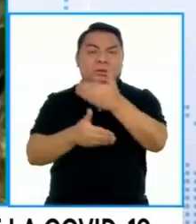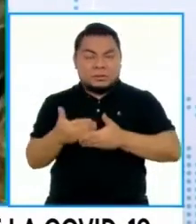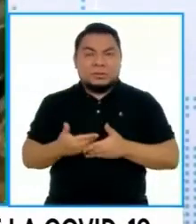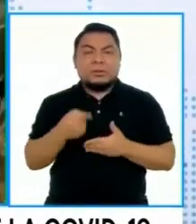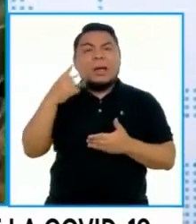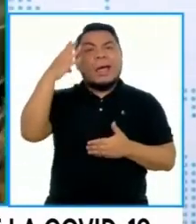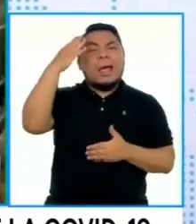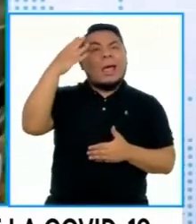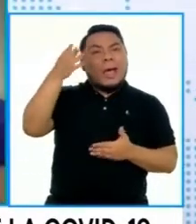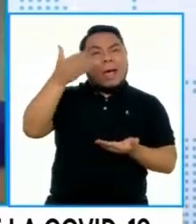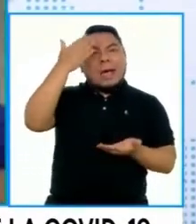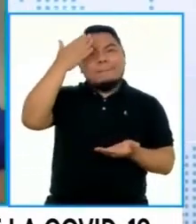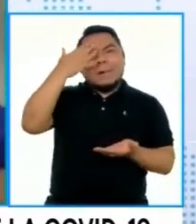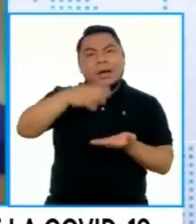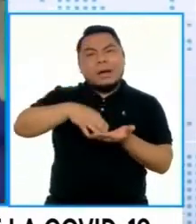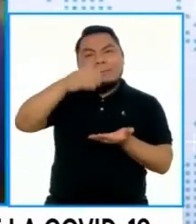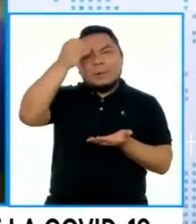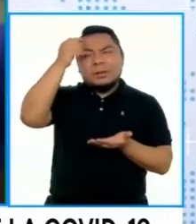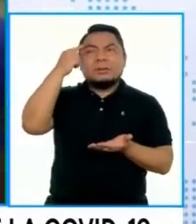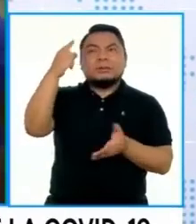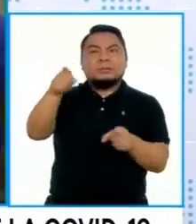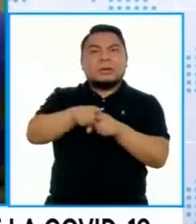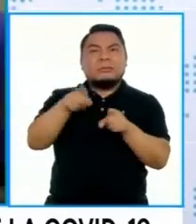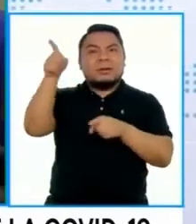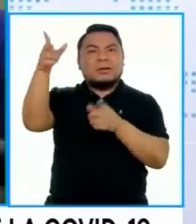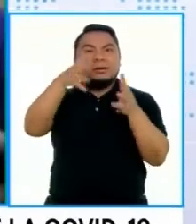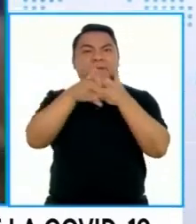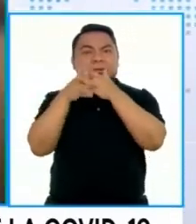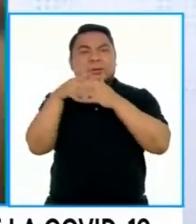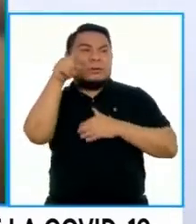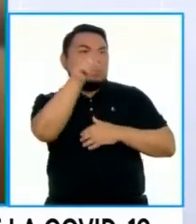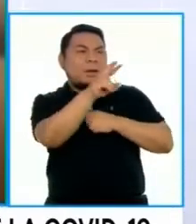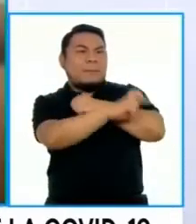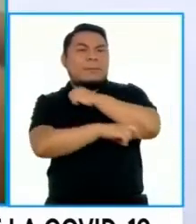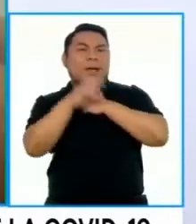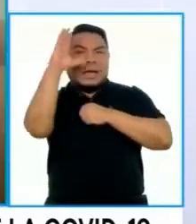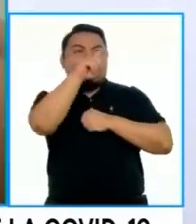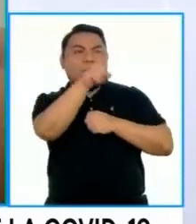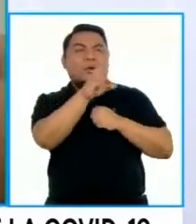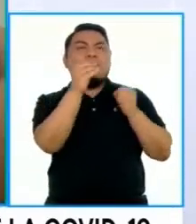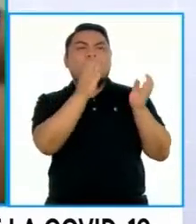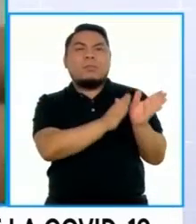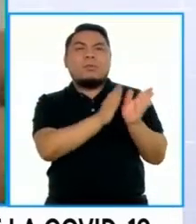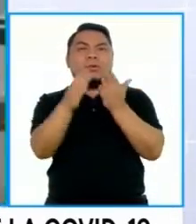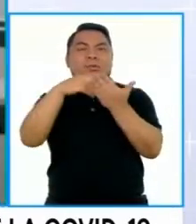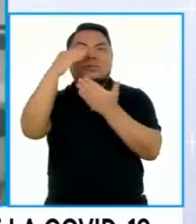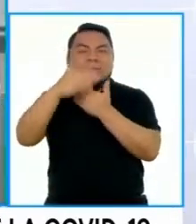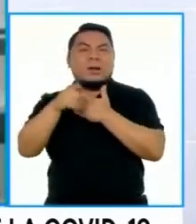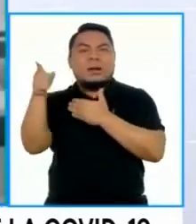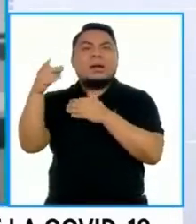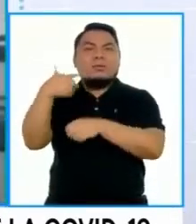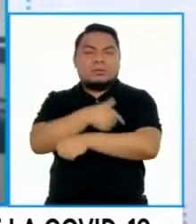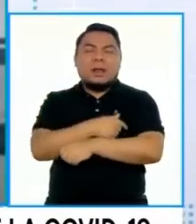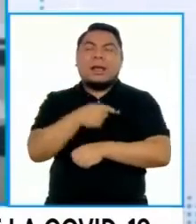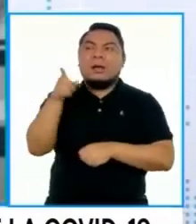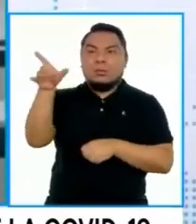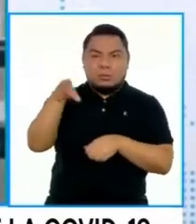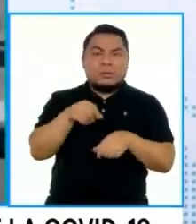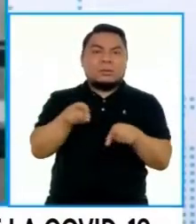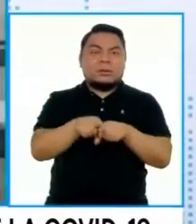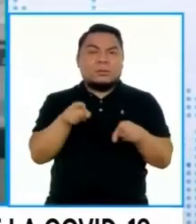aprendiendo de la experiencia comparada también, de la experiencia de los Estados Unidos, de los países europeos, para prevenir que